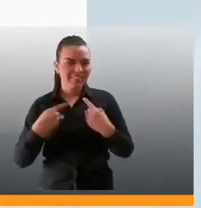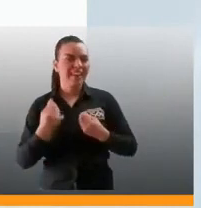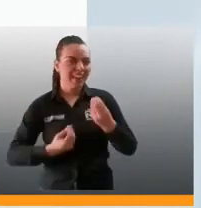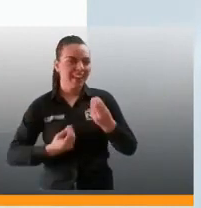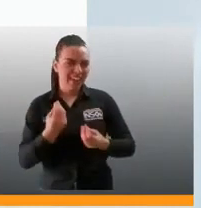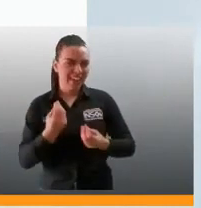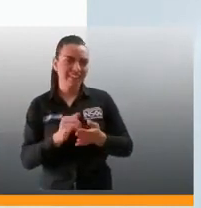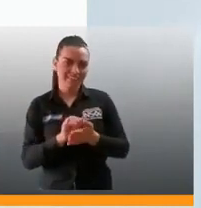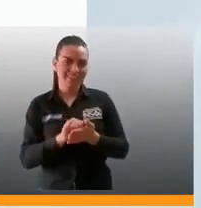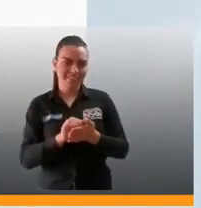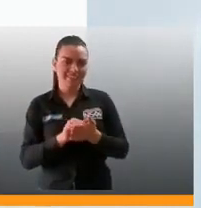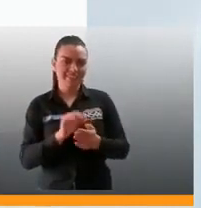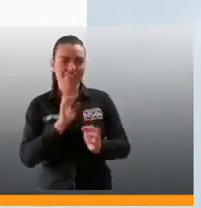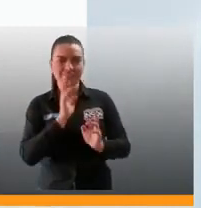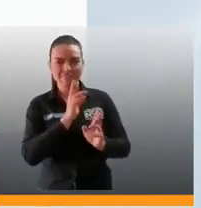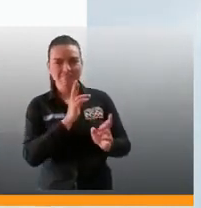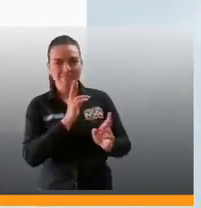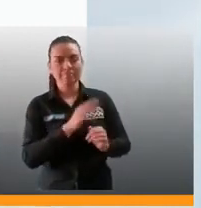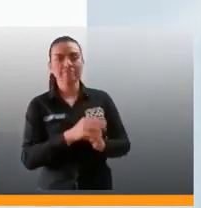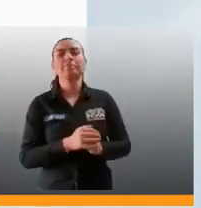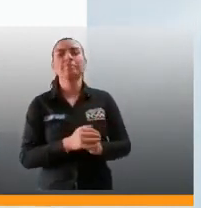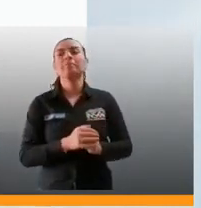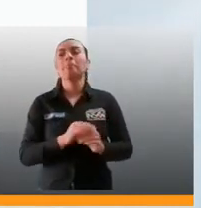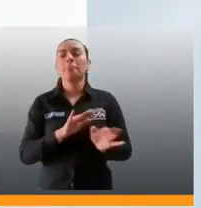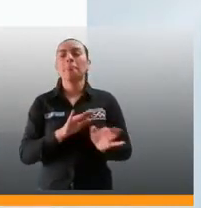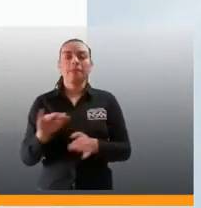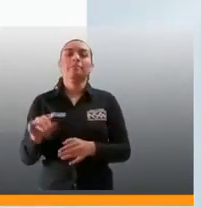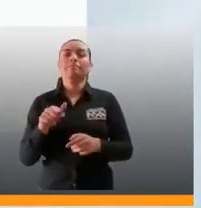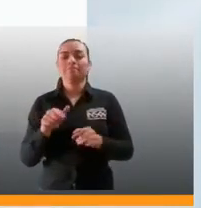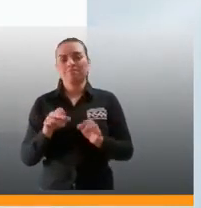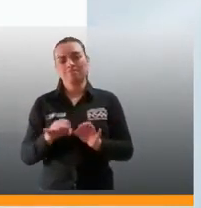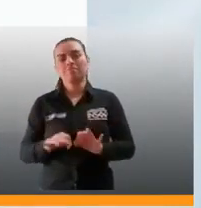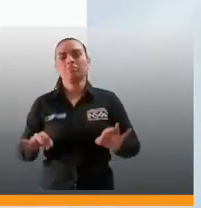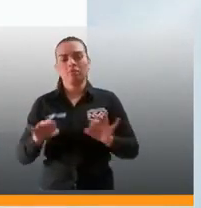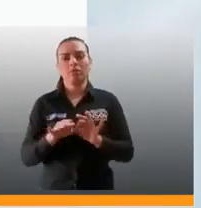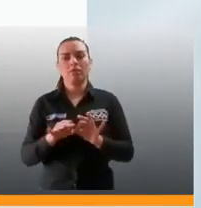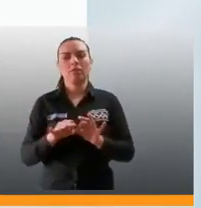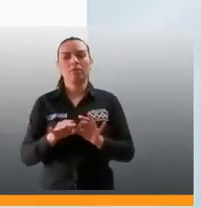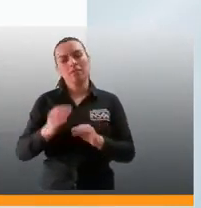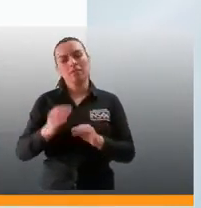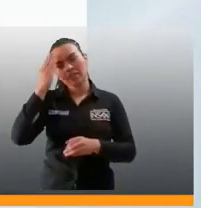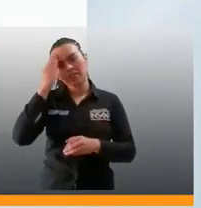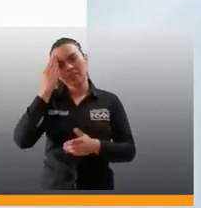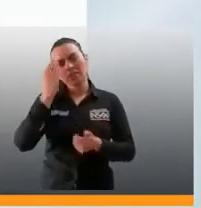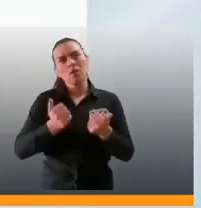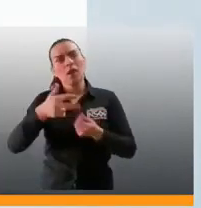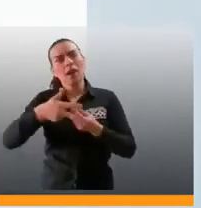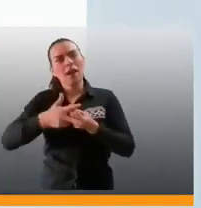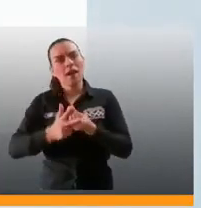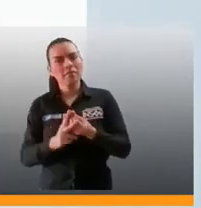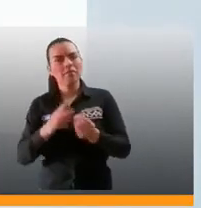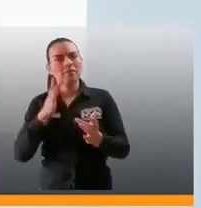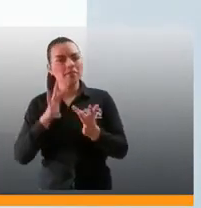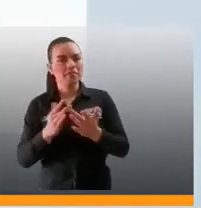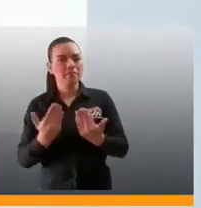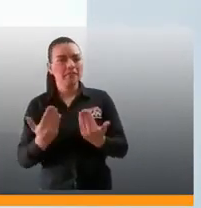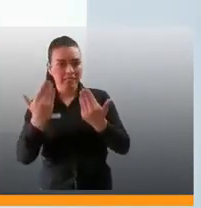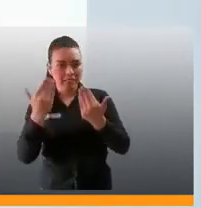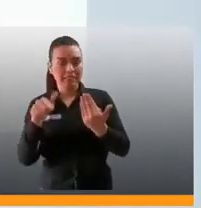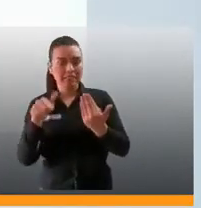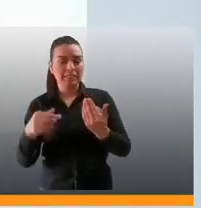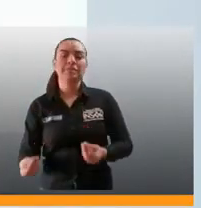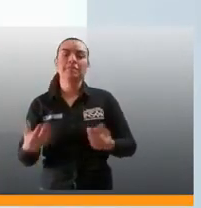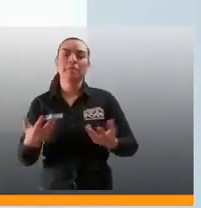esta época. Entonces, es importante mirar, bueno, qué herramientas nos pueden facilitar eso y que también favorezcan